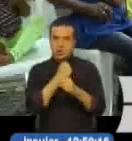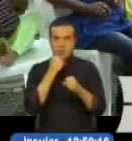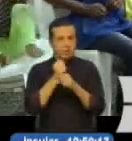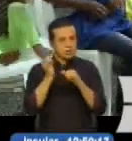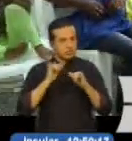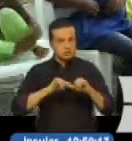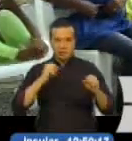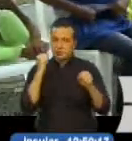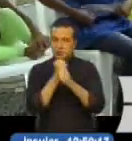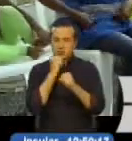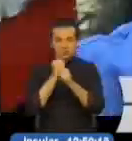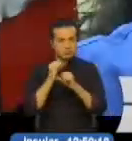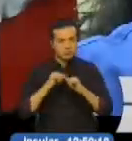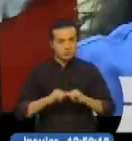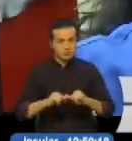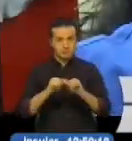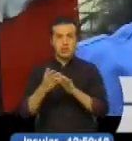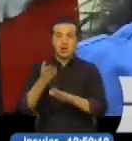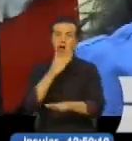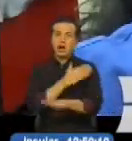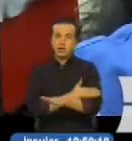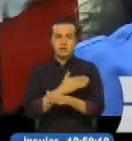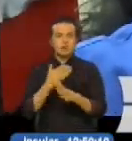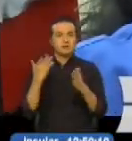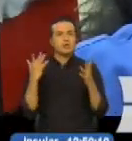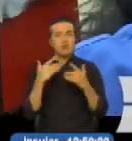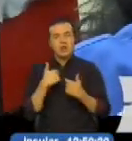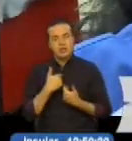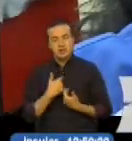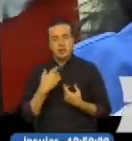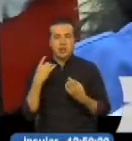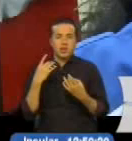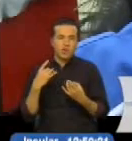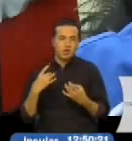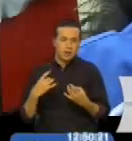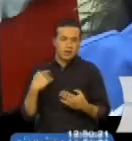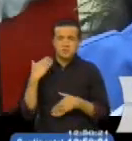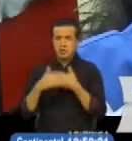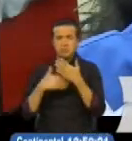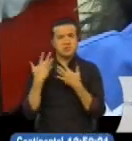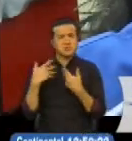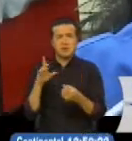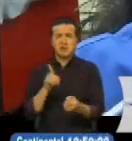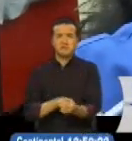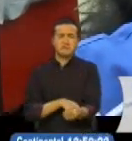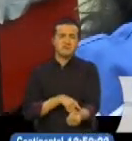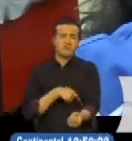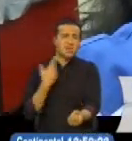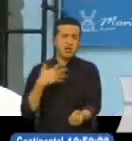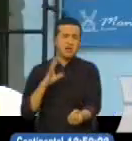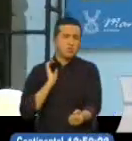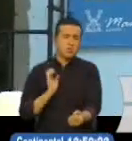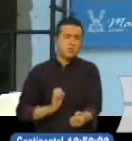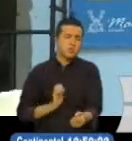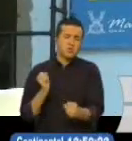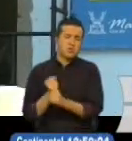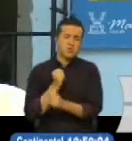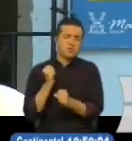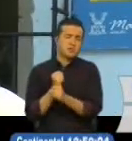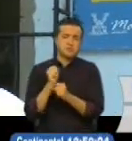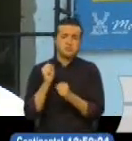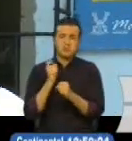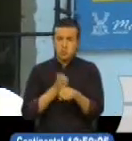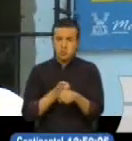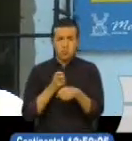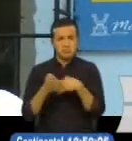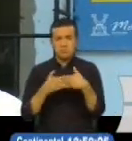de ingreso principal. Al principio sí, me sentía cansada, pero después ya no, ya el cuerpo se me acostumbró. Otro programa se